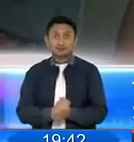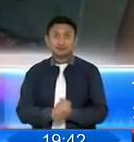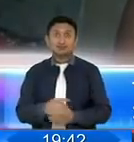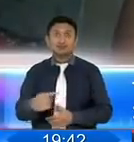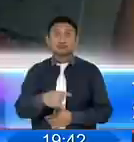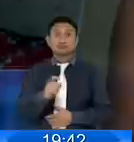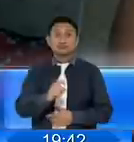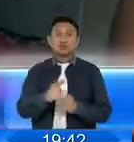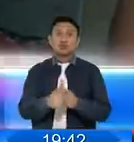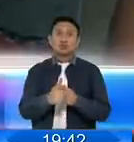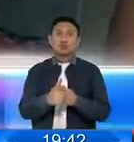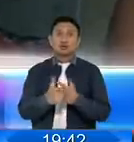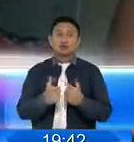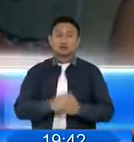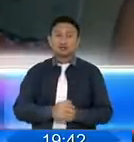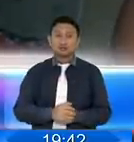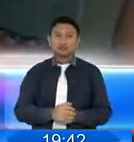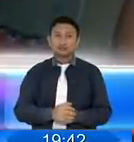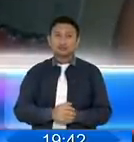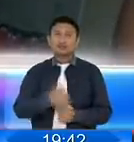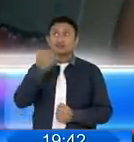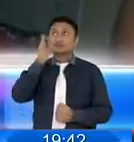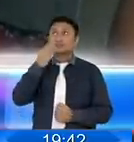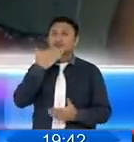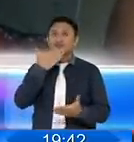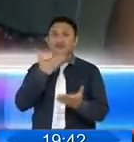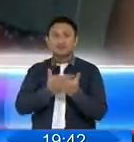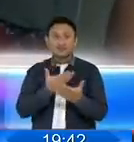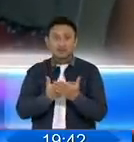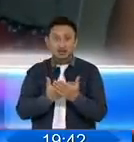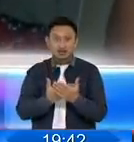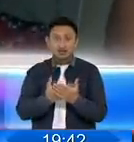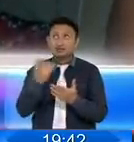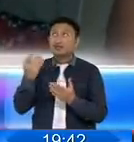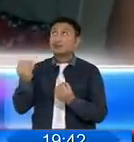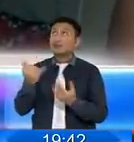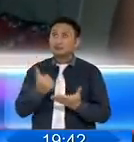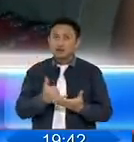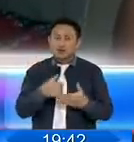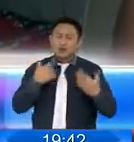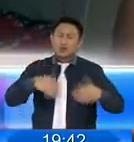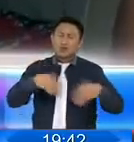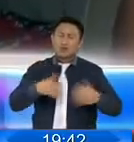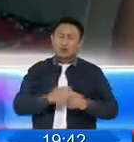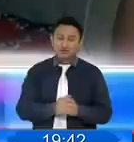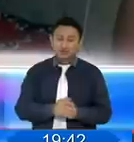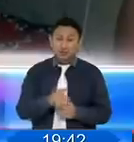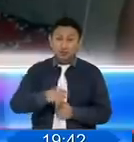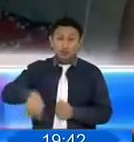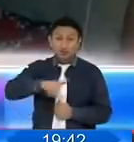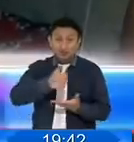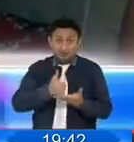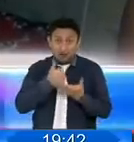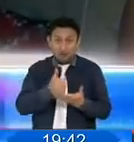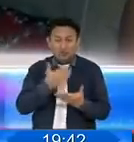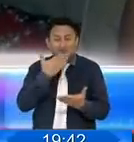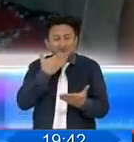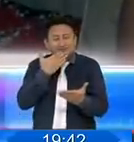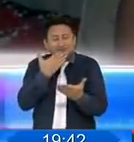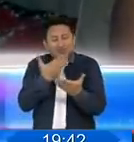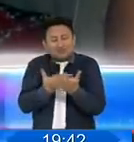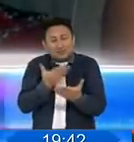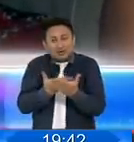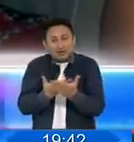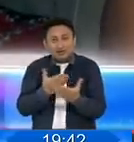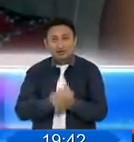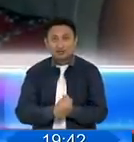y le doy gracias a Dios porque Él ha hecho posible esto. Y a todos los que han colaborado le agradezco mucho porque